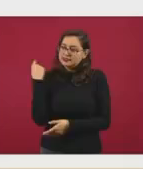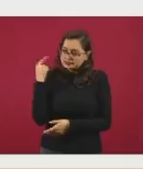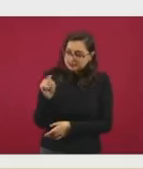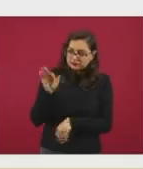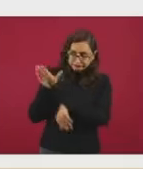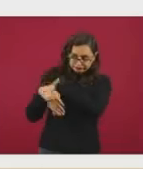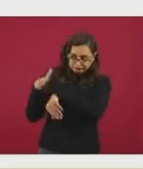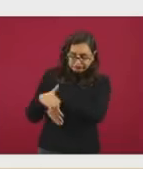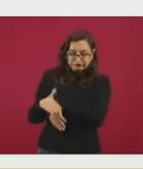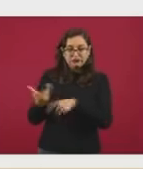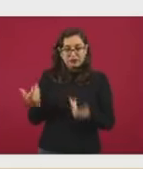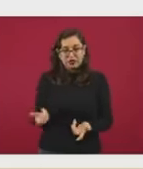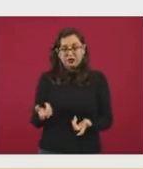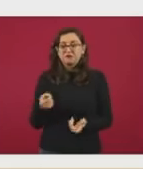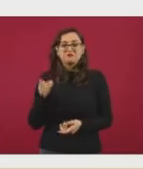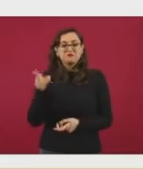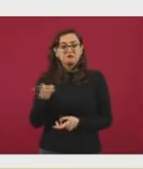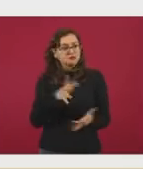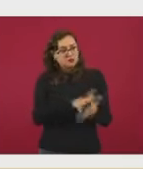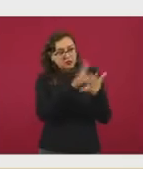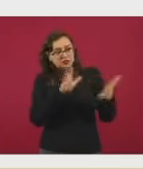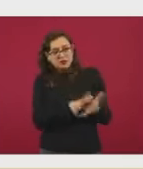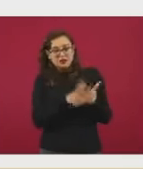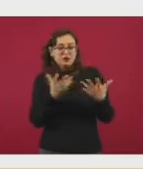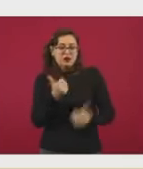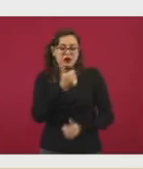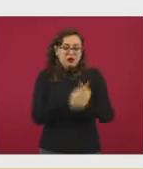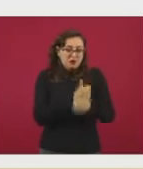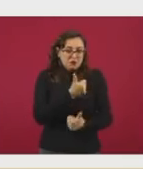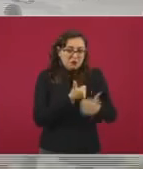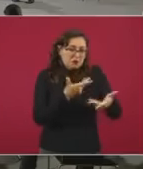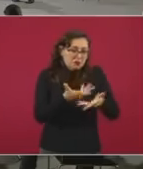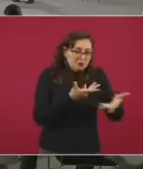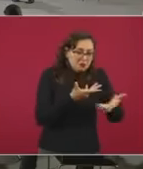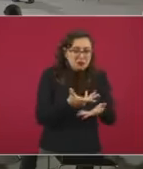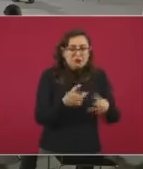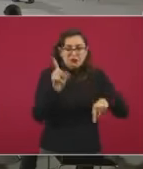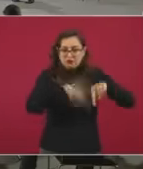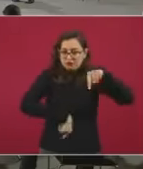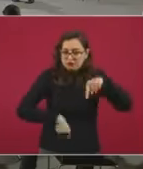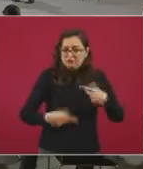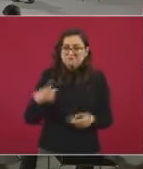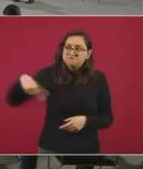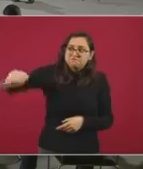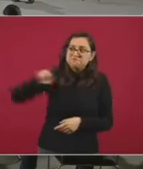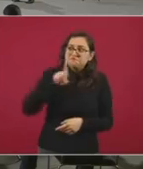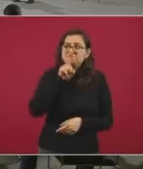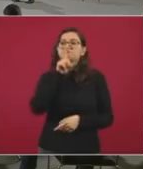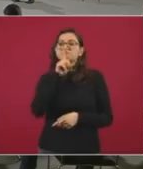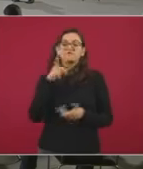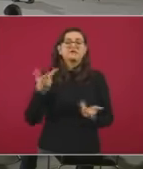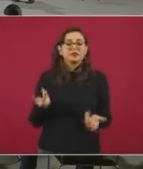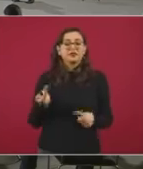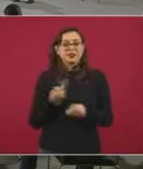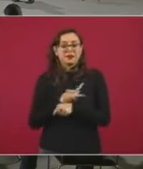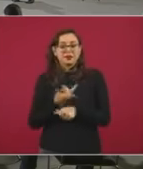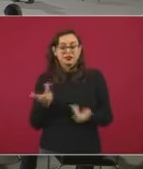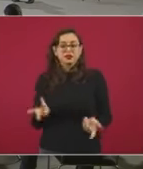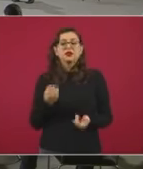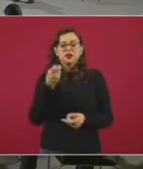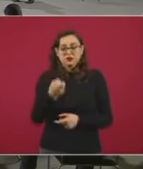lo que podría impedir que las empresas se coludan o que haya estas prácticas monopólicas. Entonces, bueno, les daremos de